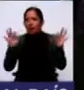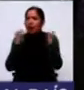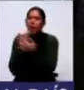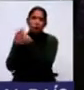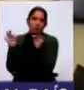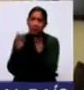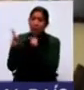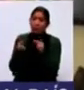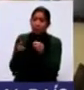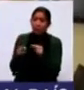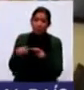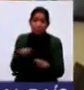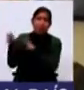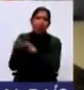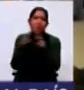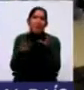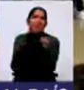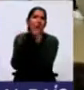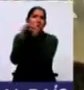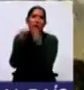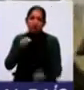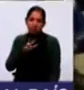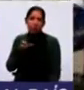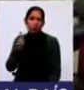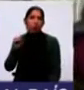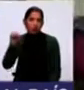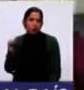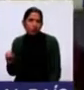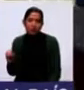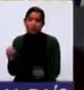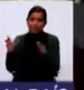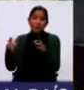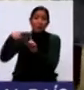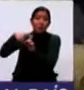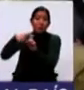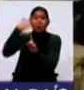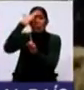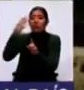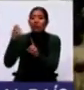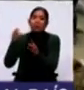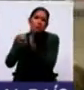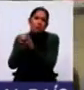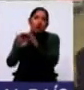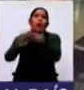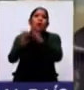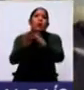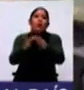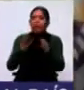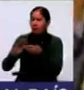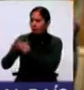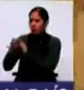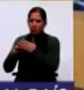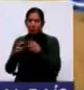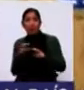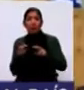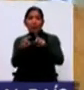Entonces, esto ha permitido que las comunidades receptoras, sobre todo, vayan generando su economía a partir de la prestación